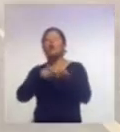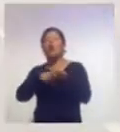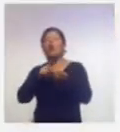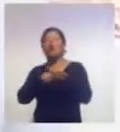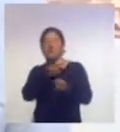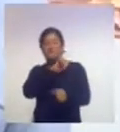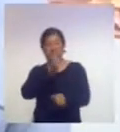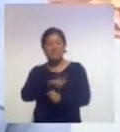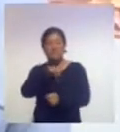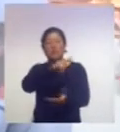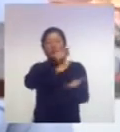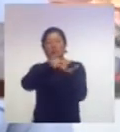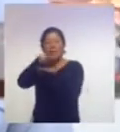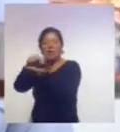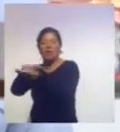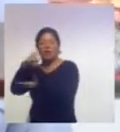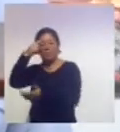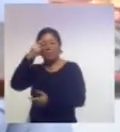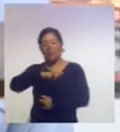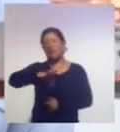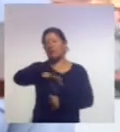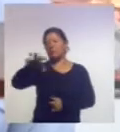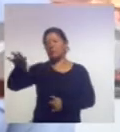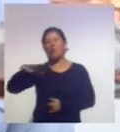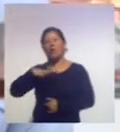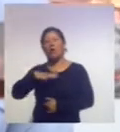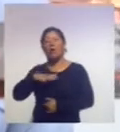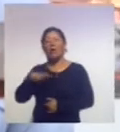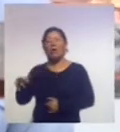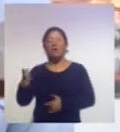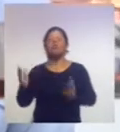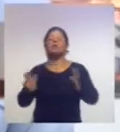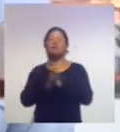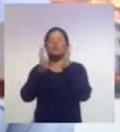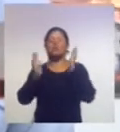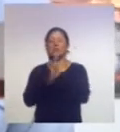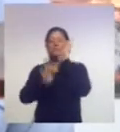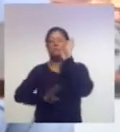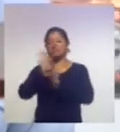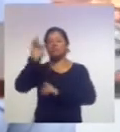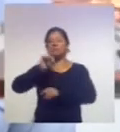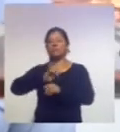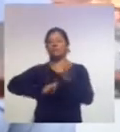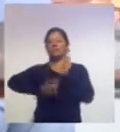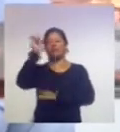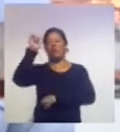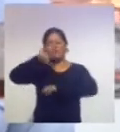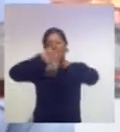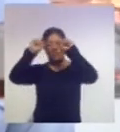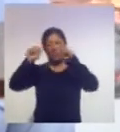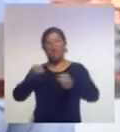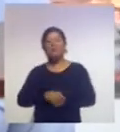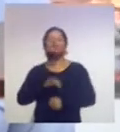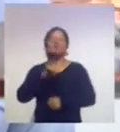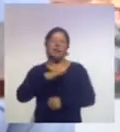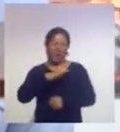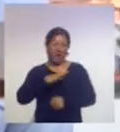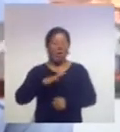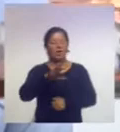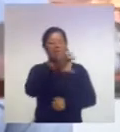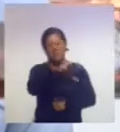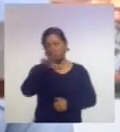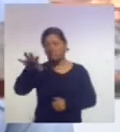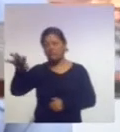pirotecnia. La encomienda que tenemos es verificar las 23 comunidades y, lógico, las comunidades que tengan sus quemas sobre el 15 de